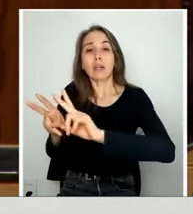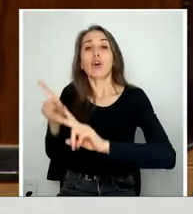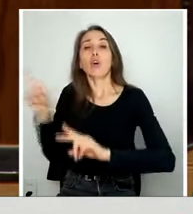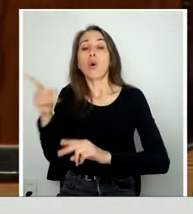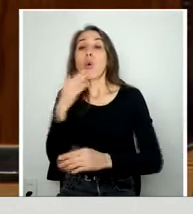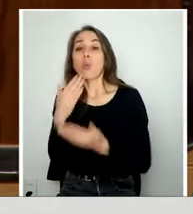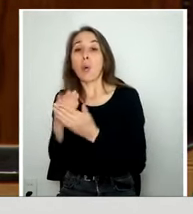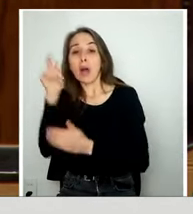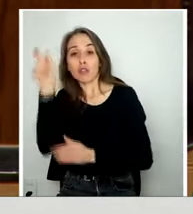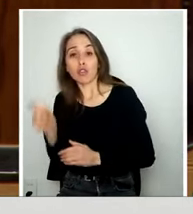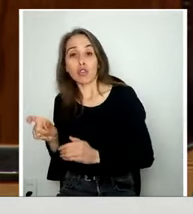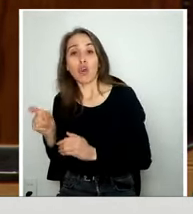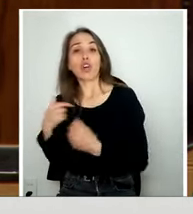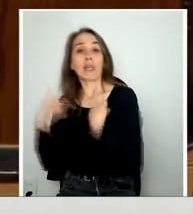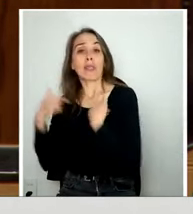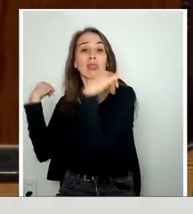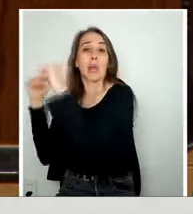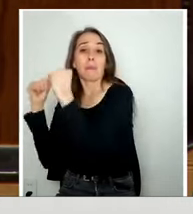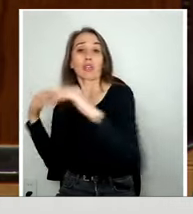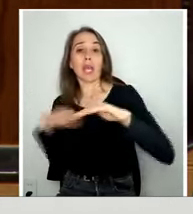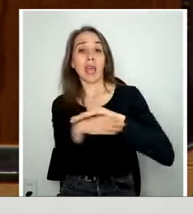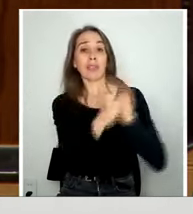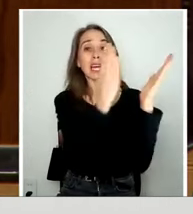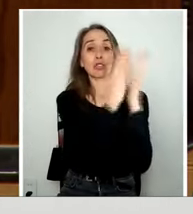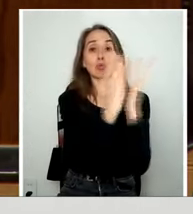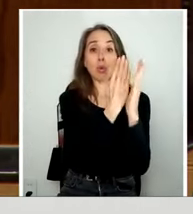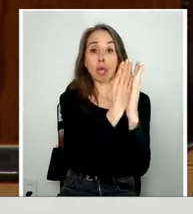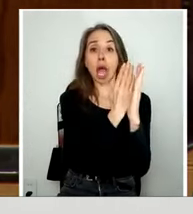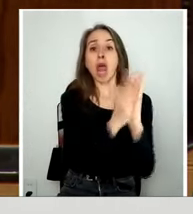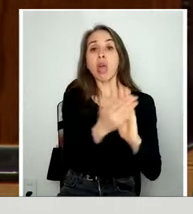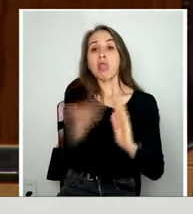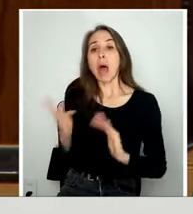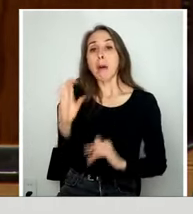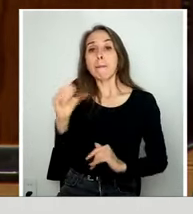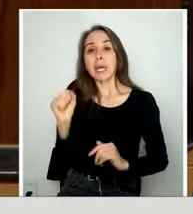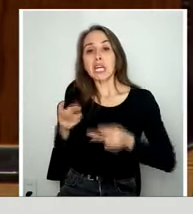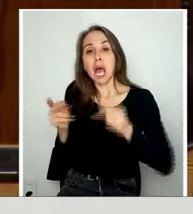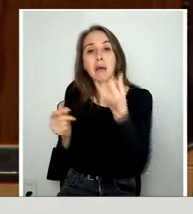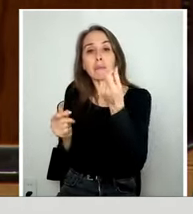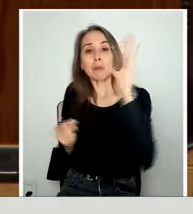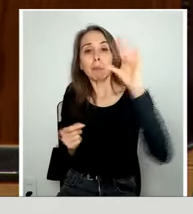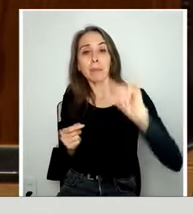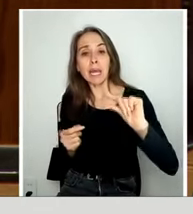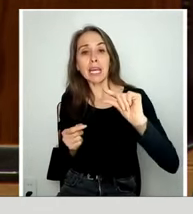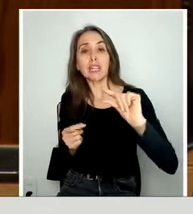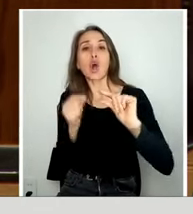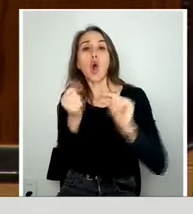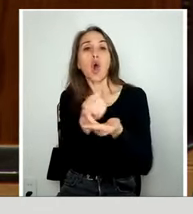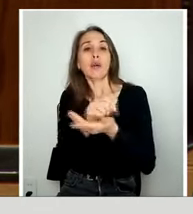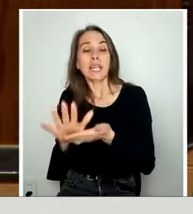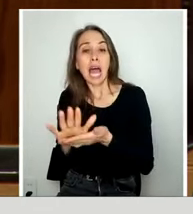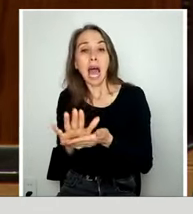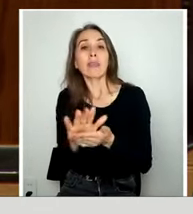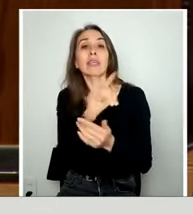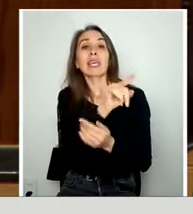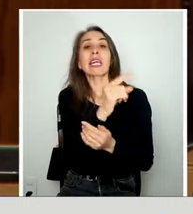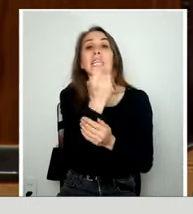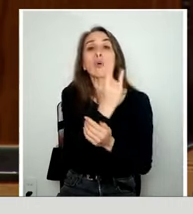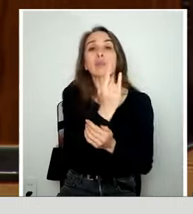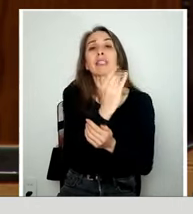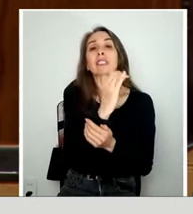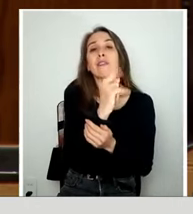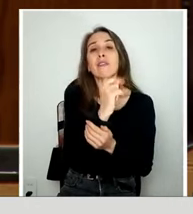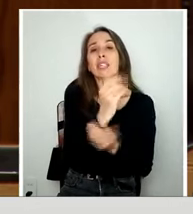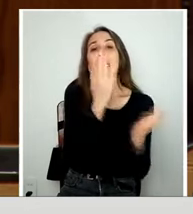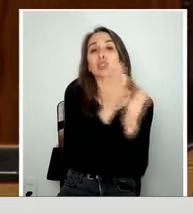beca que facilite desde la perspectiva no solamente financiera sino también de acompañamiento para poder terminar en los